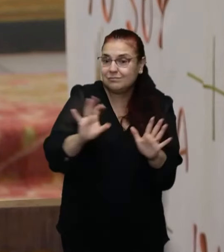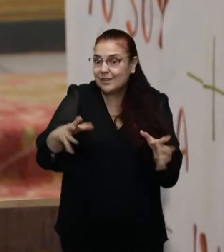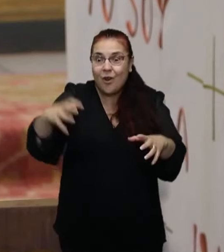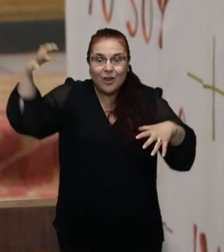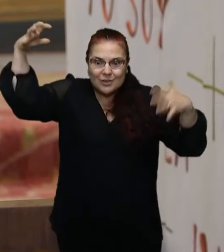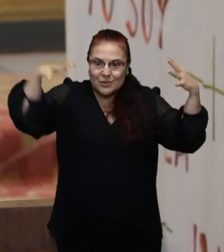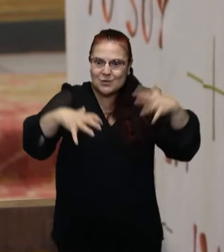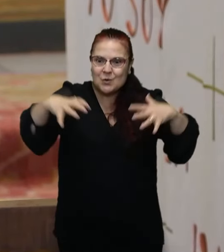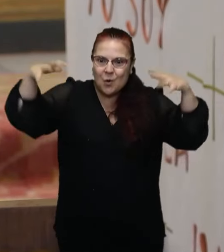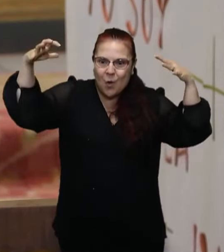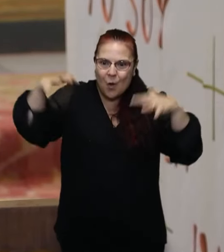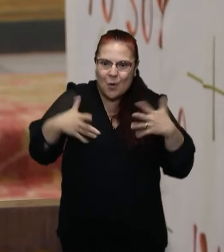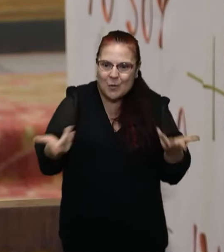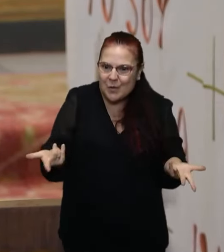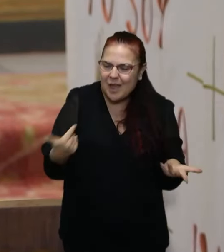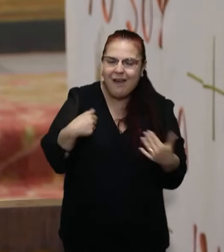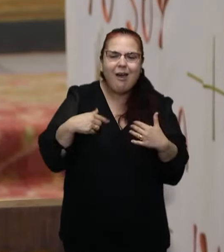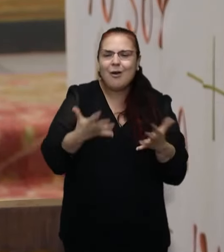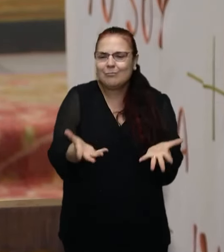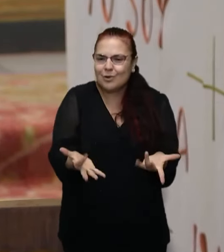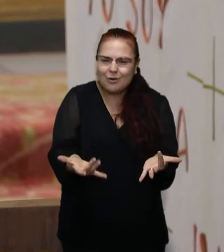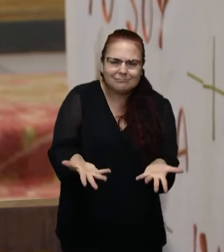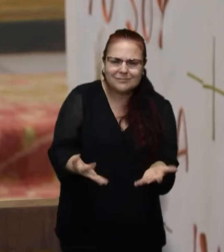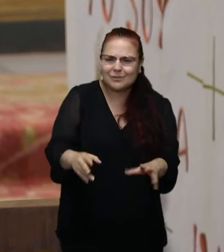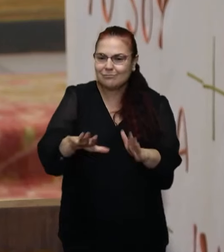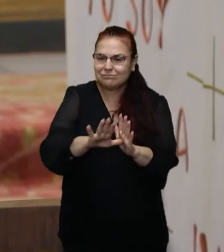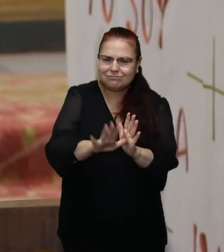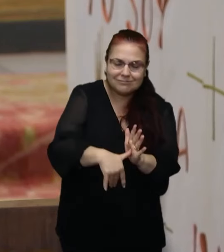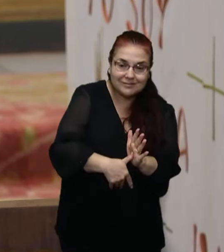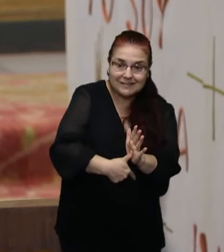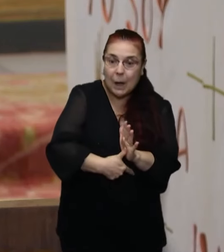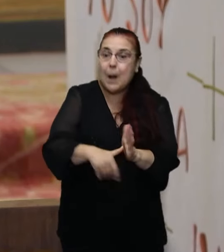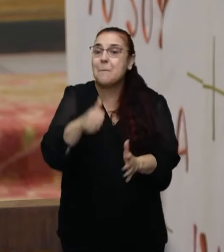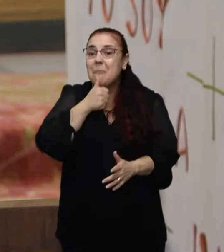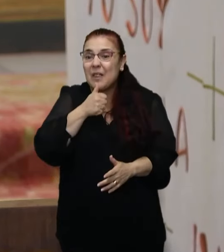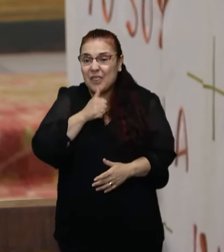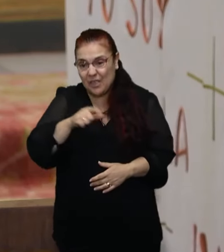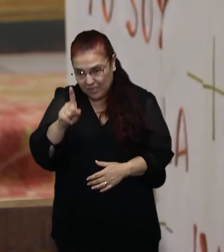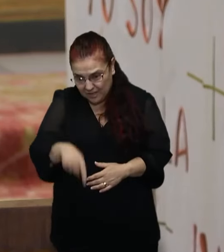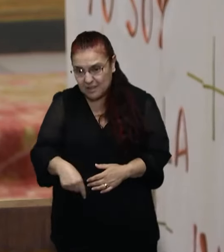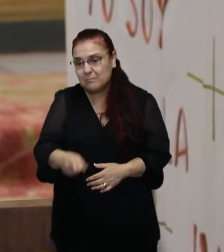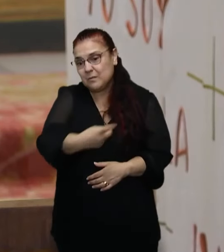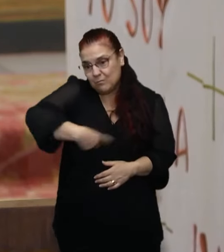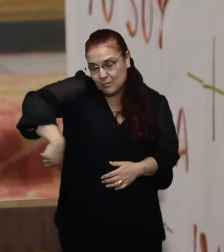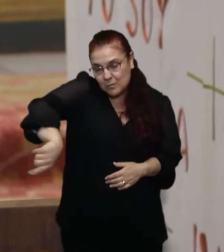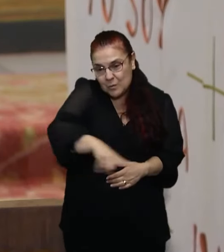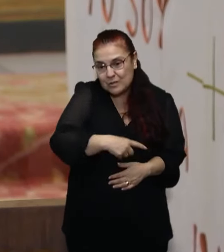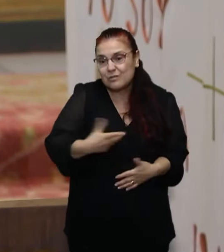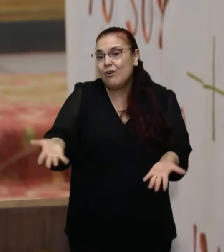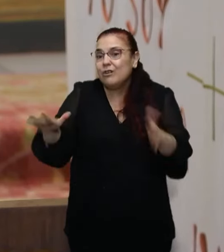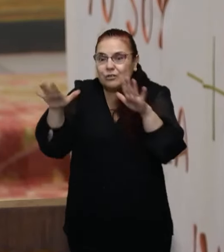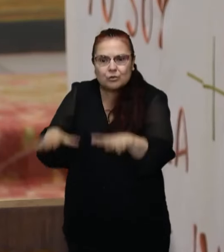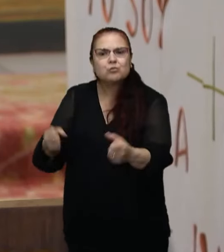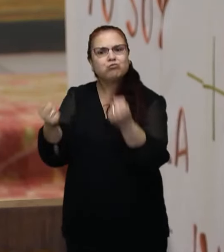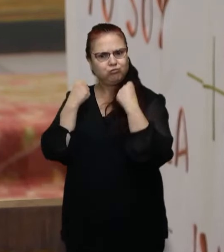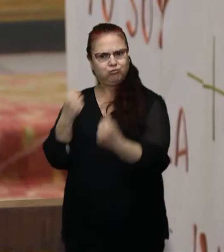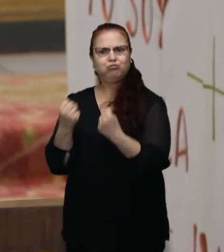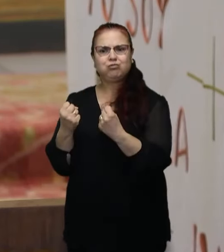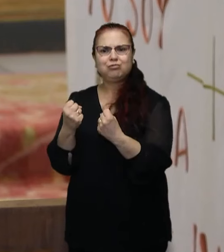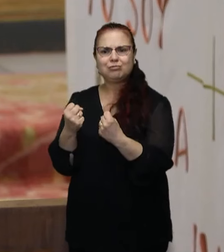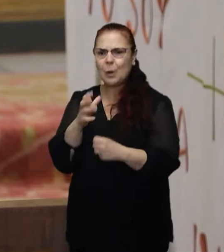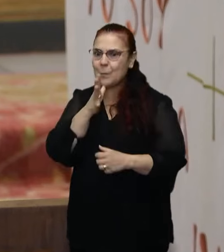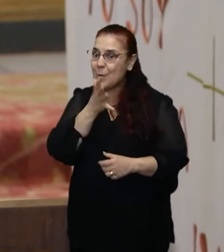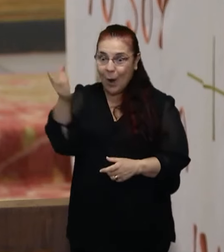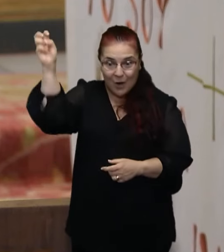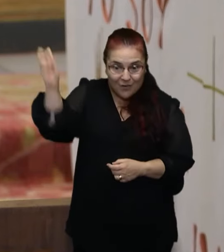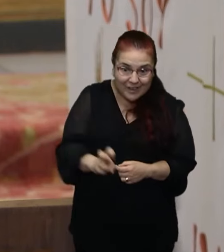lluvia temprana y tardía. Tened paciencia también vosotros, manteneos firmes, porque la